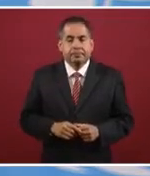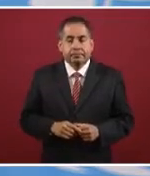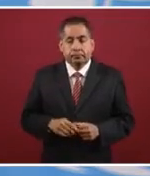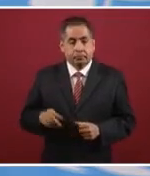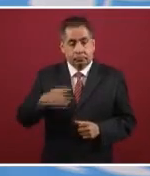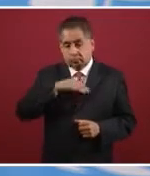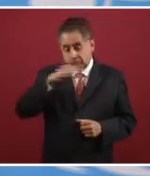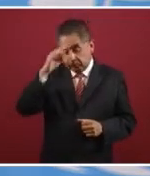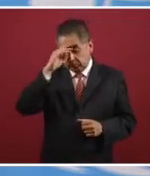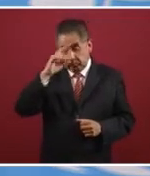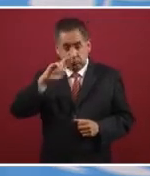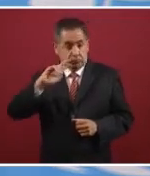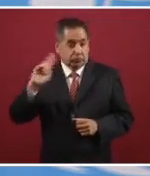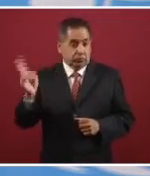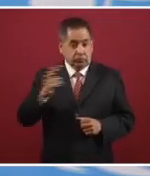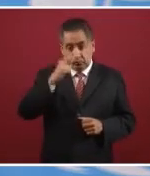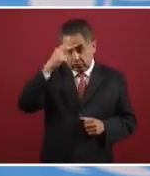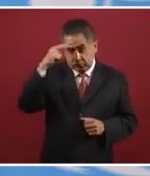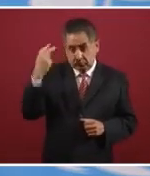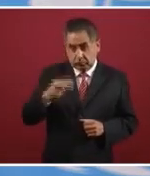considerada la universidad pública